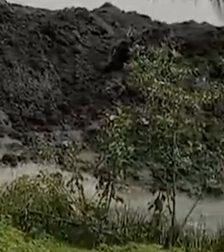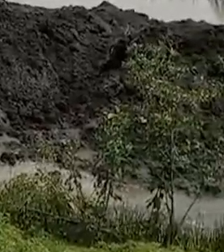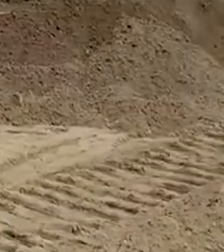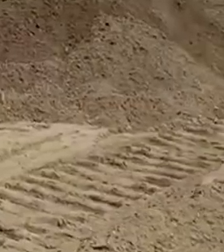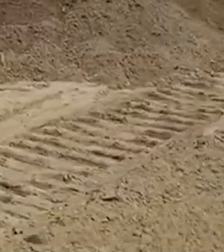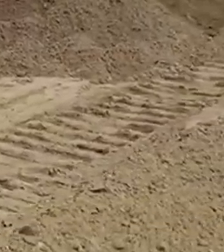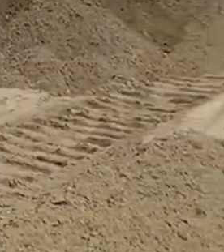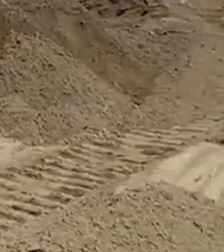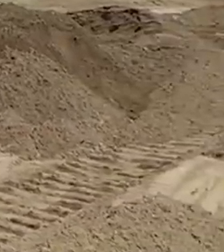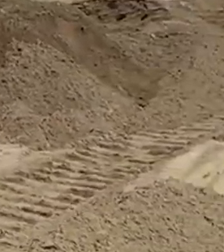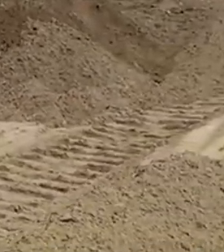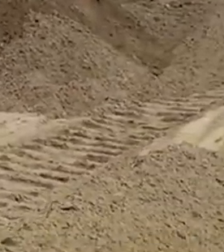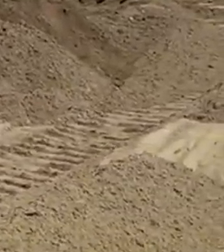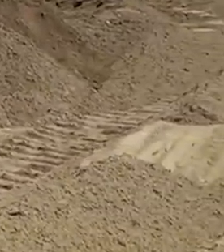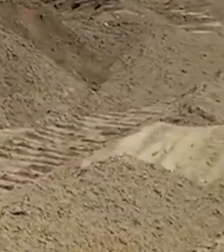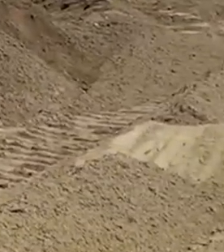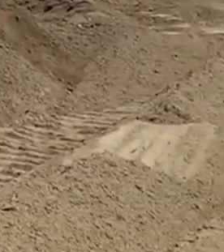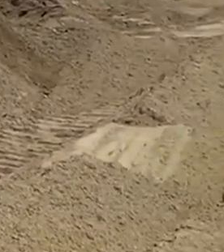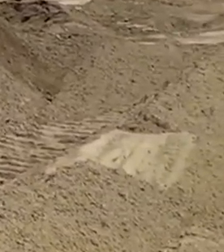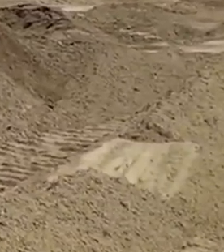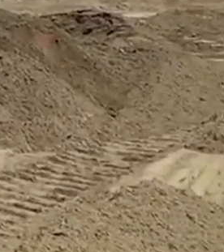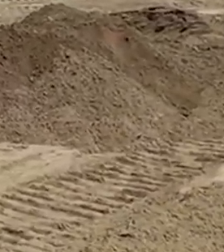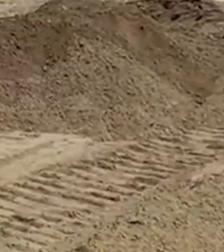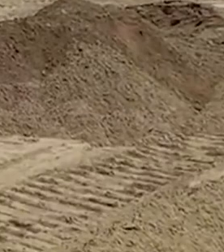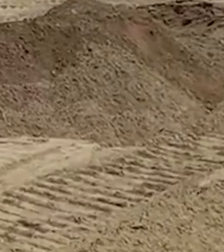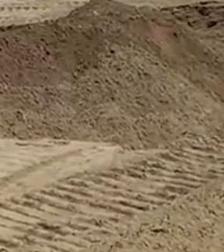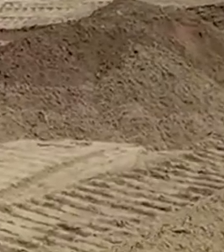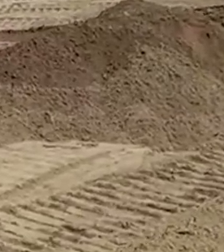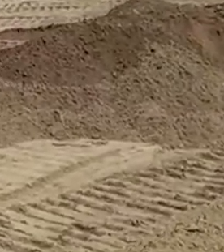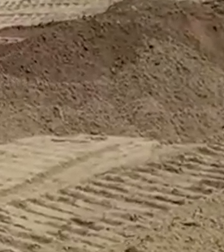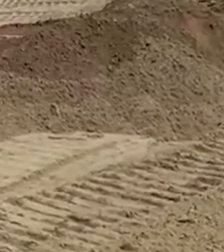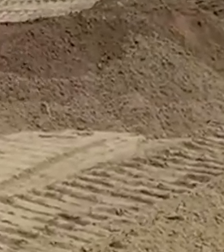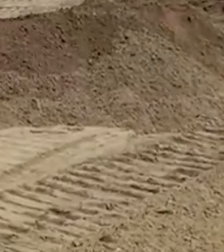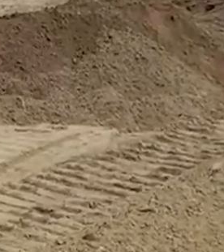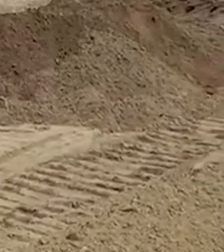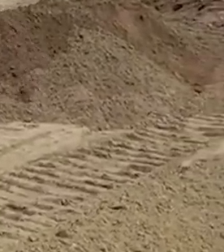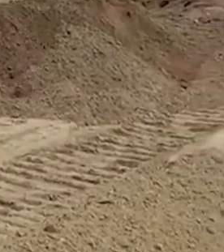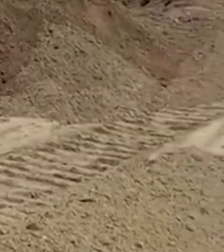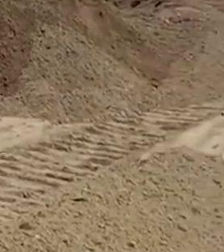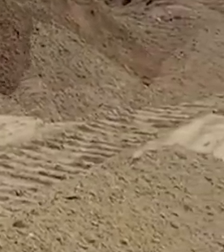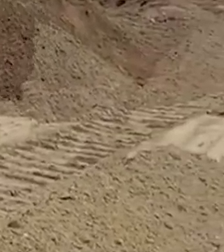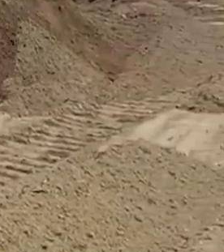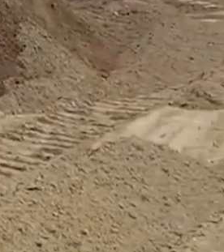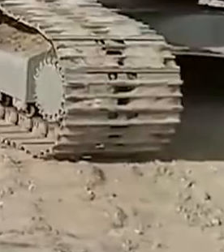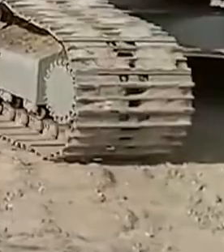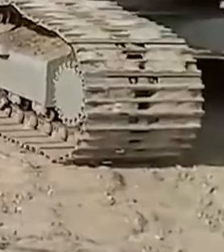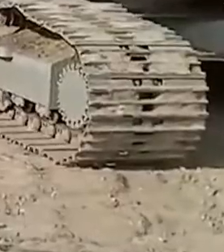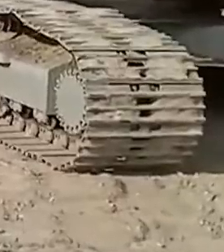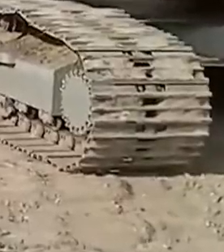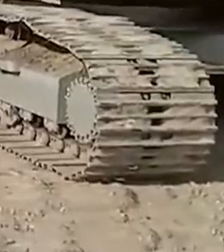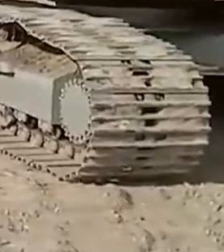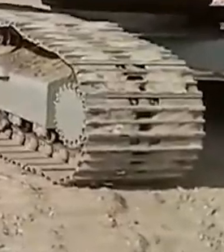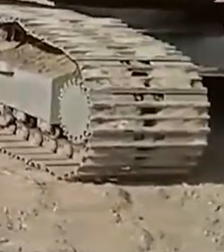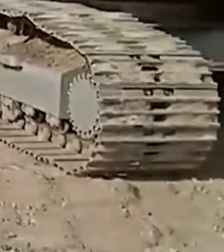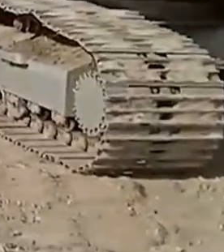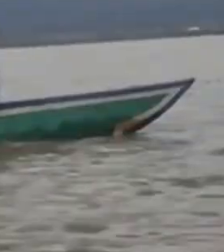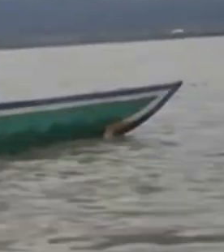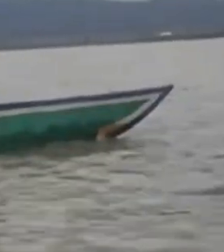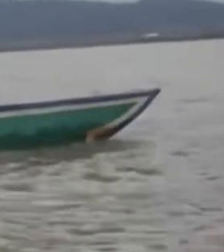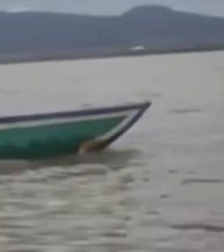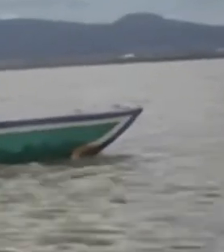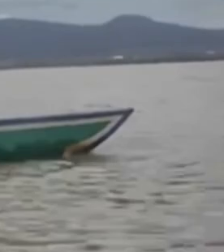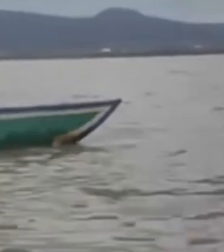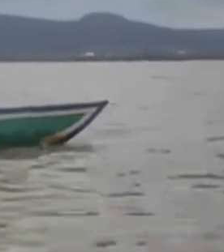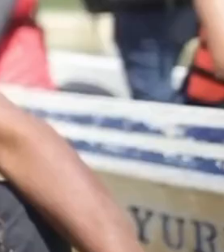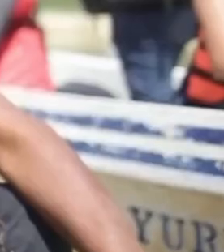de empujadores de orugas. Esta maquinaria ha sido utilizada de manera eficiente en dragados de granjas acuícolas y en apoyo